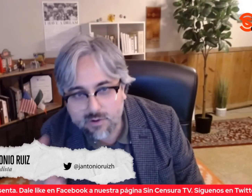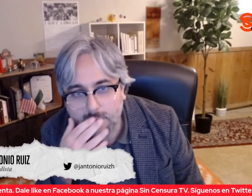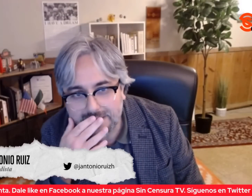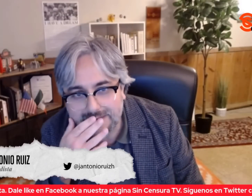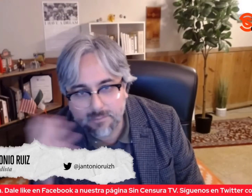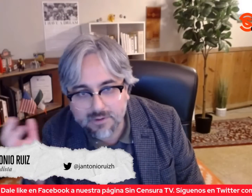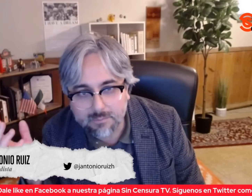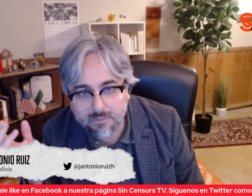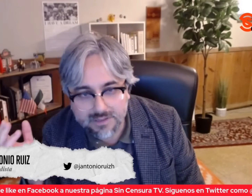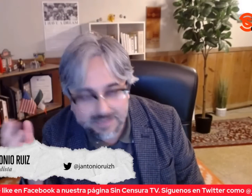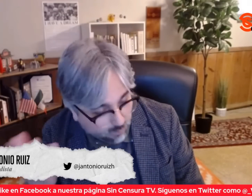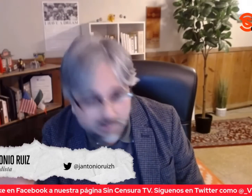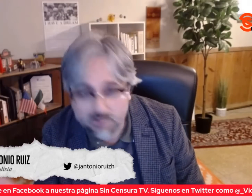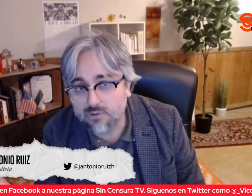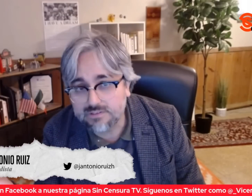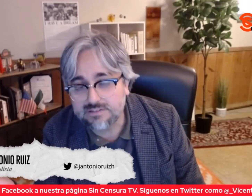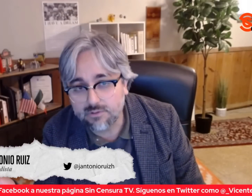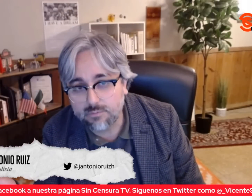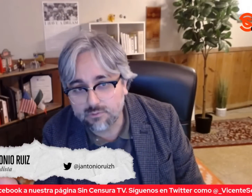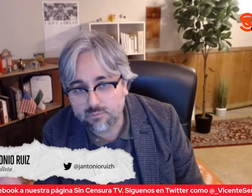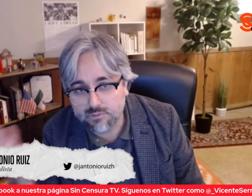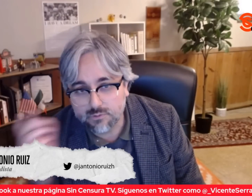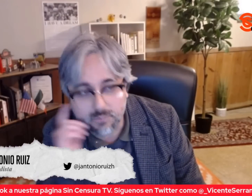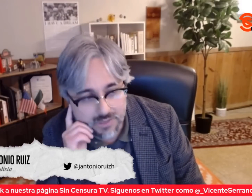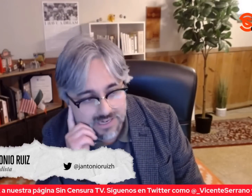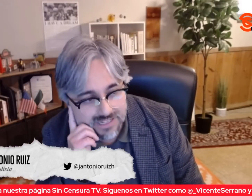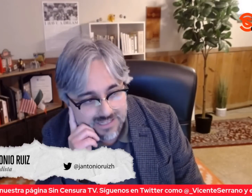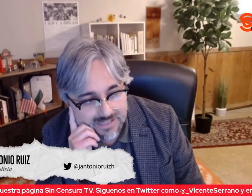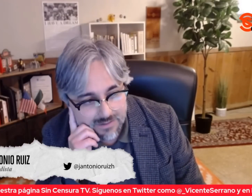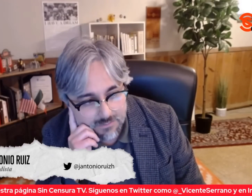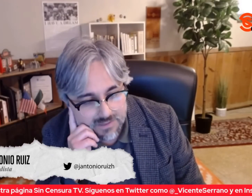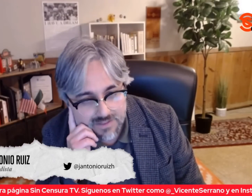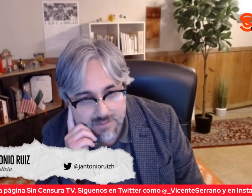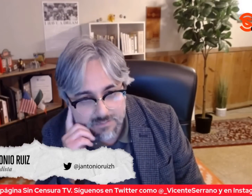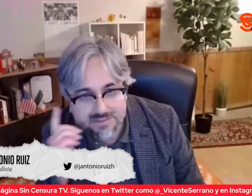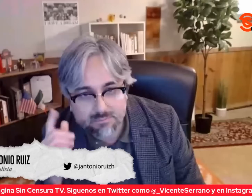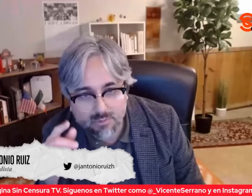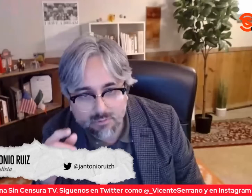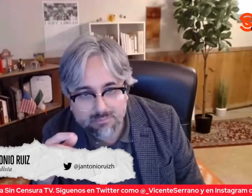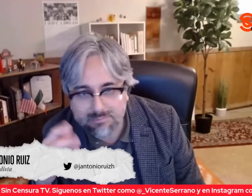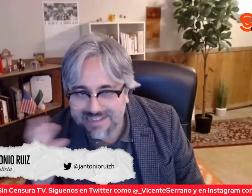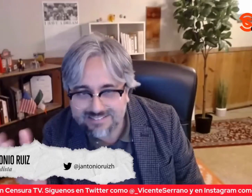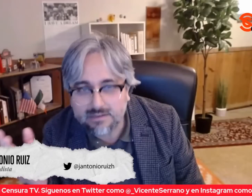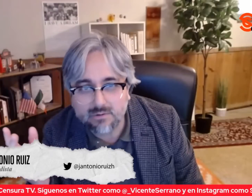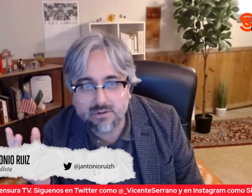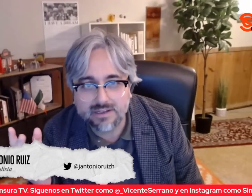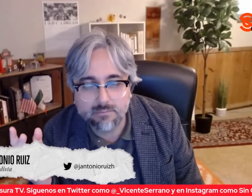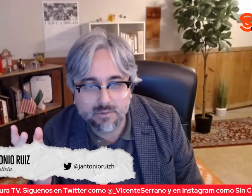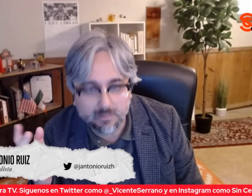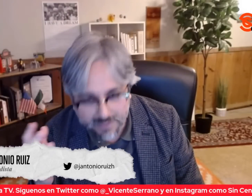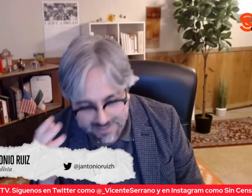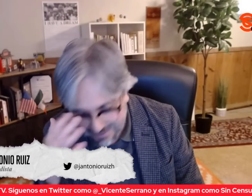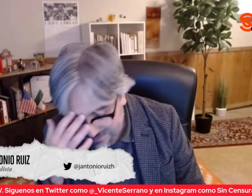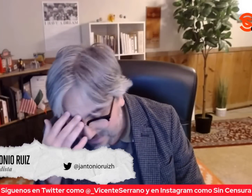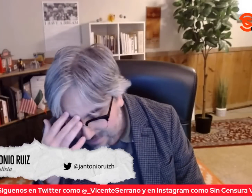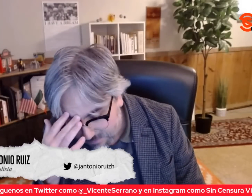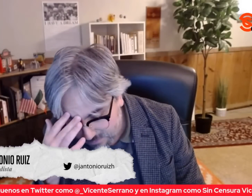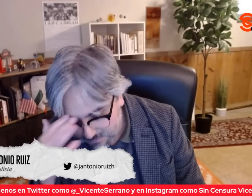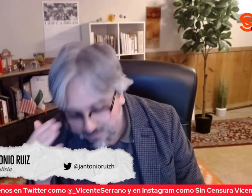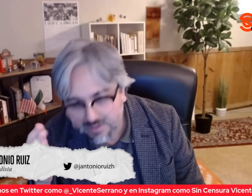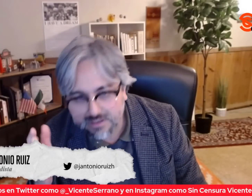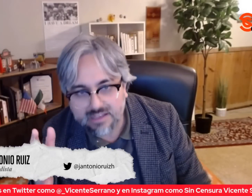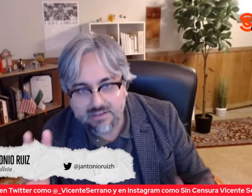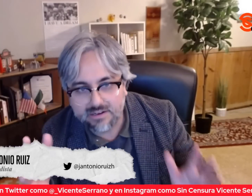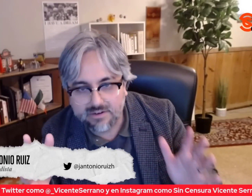Laura como a Lina y al público consentidor, por supuesto, por el verdaderamente pop básico ejemplo que voy a dar.